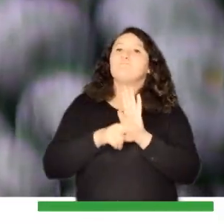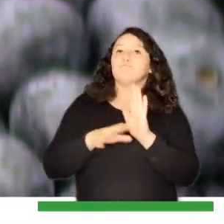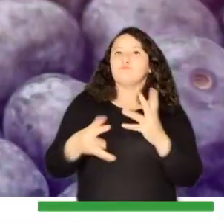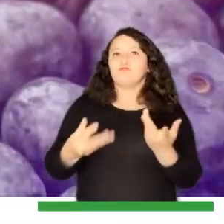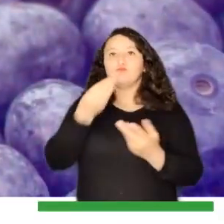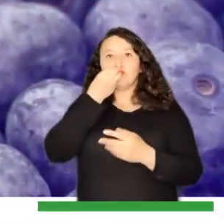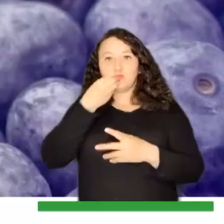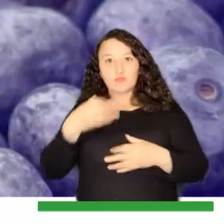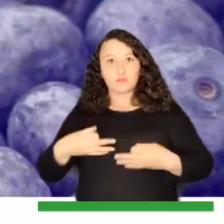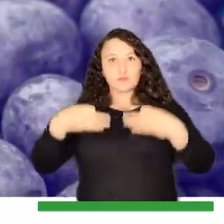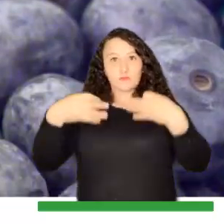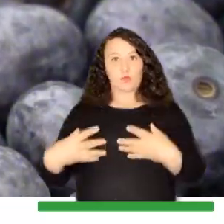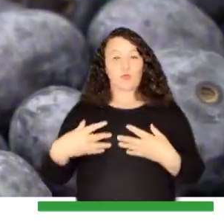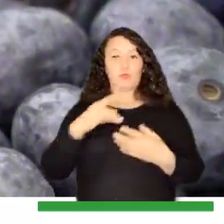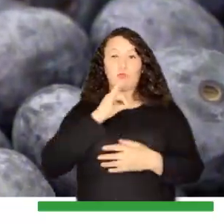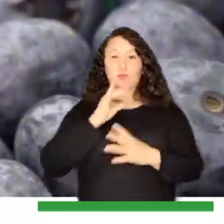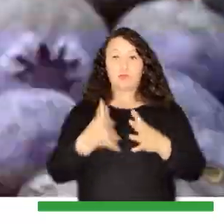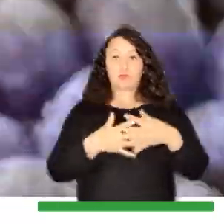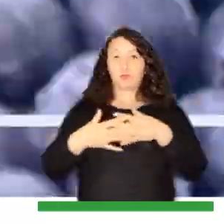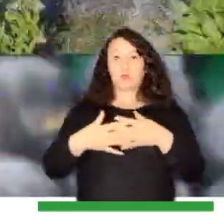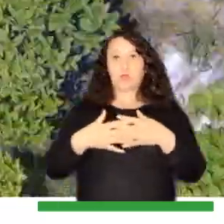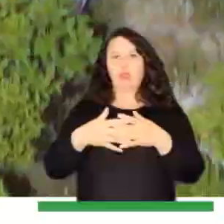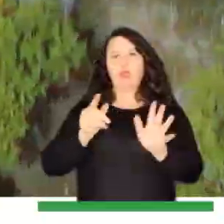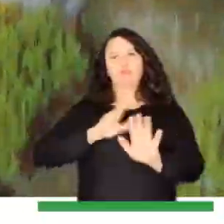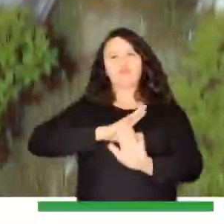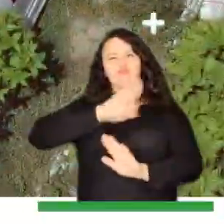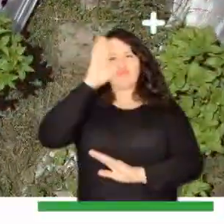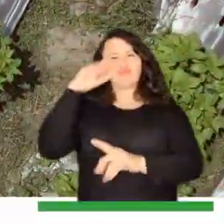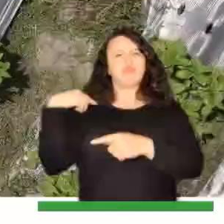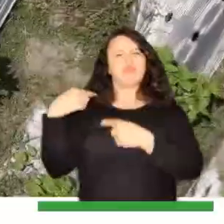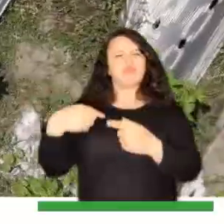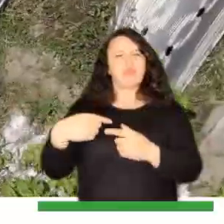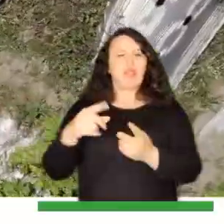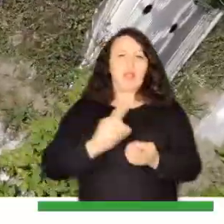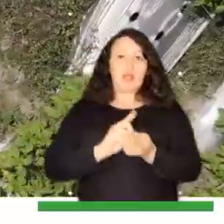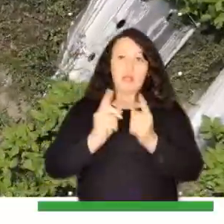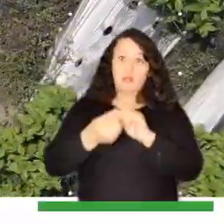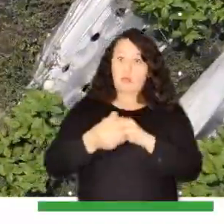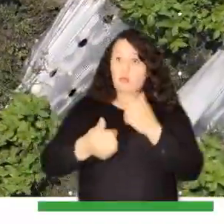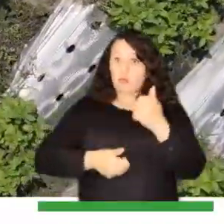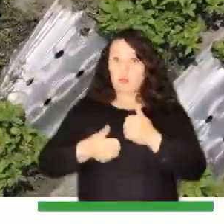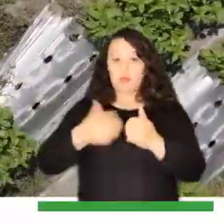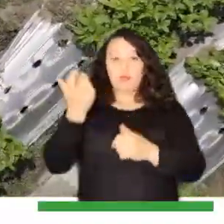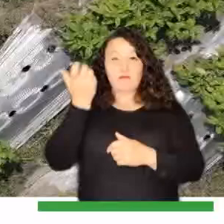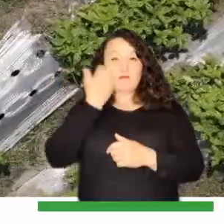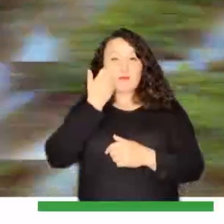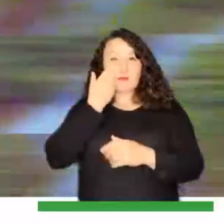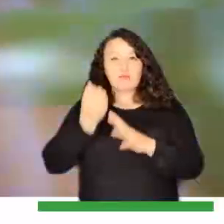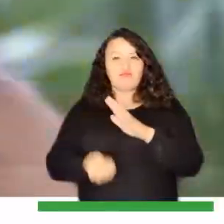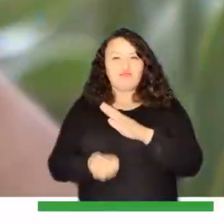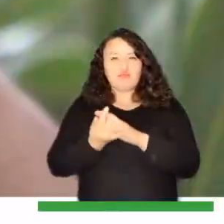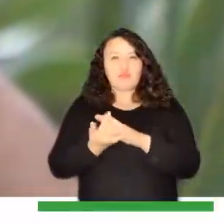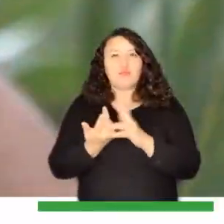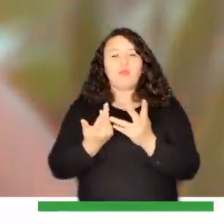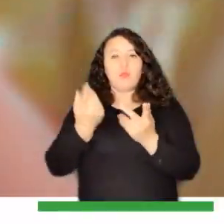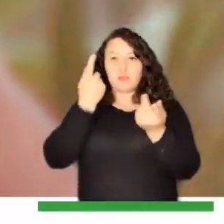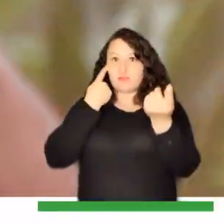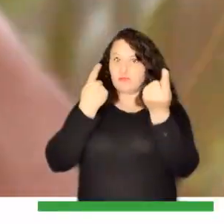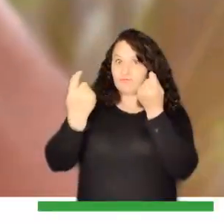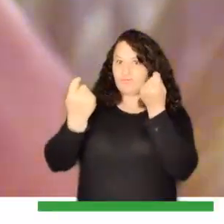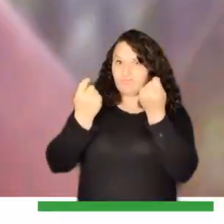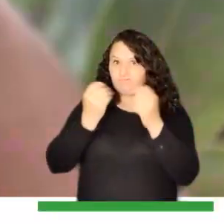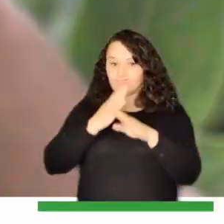seguridad alimentaria en Estados Unidos, pues cambió el paradigma tradicional reactivo ante brotes de enfermedades por una estrategia de prevención